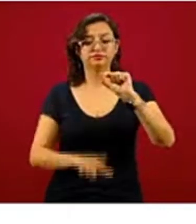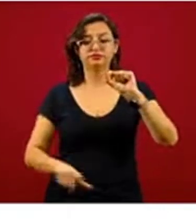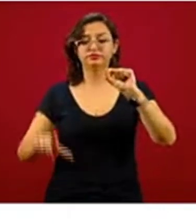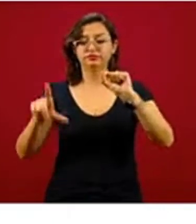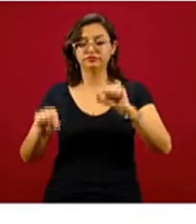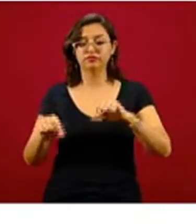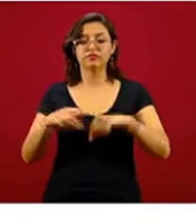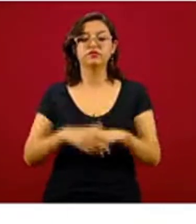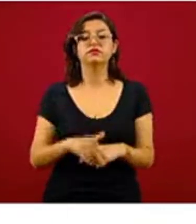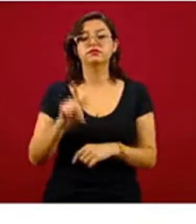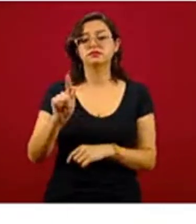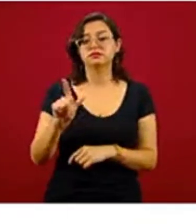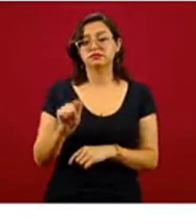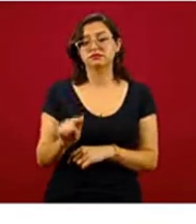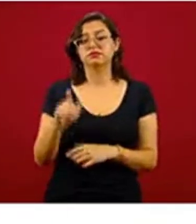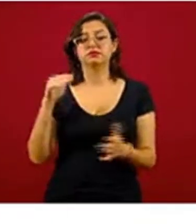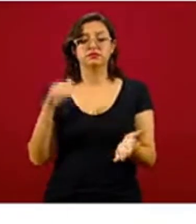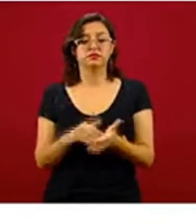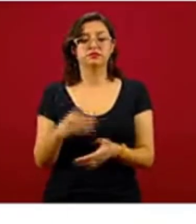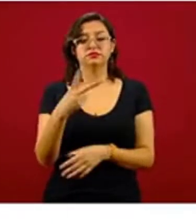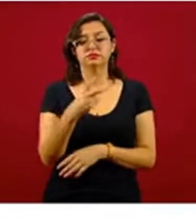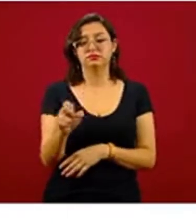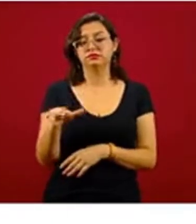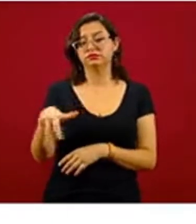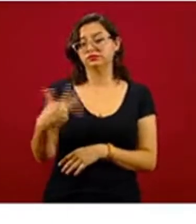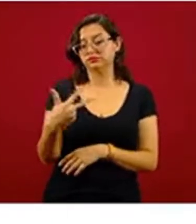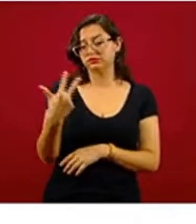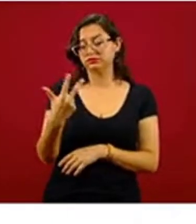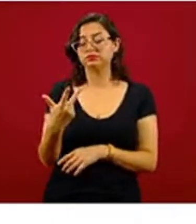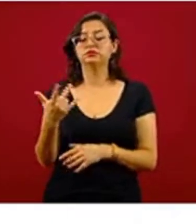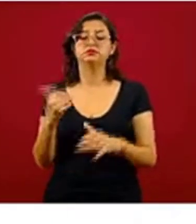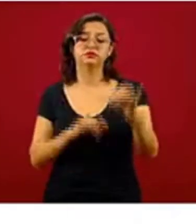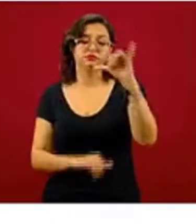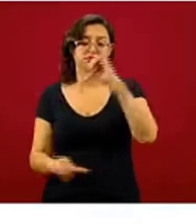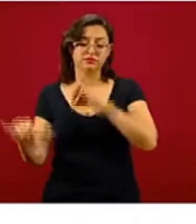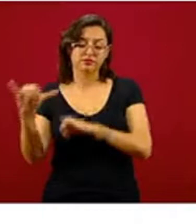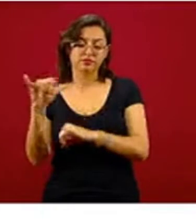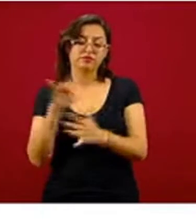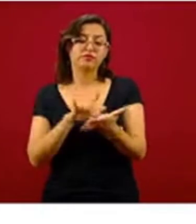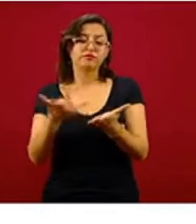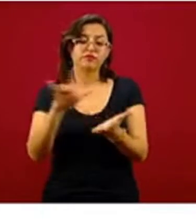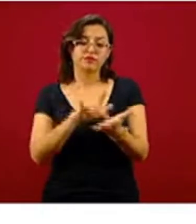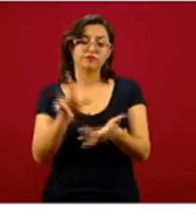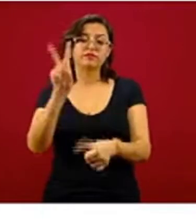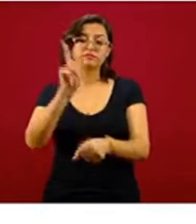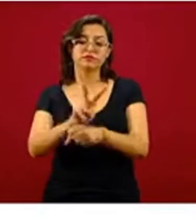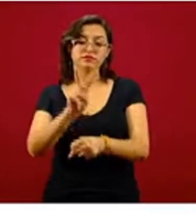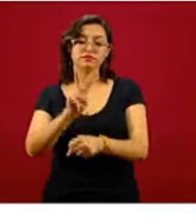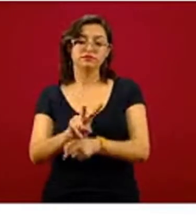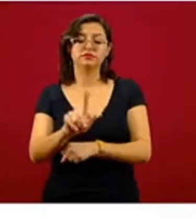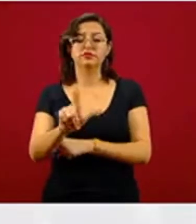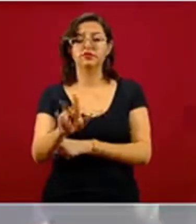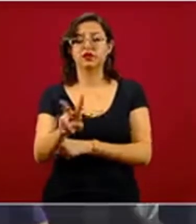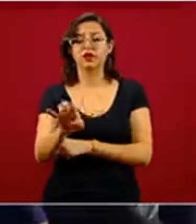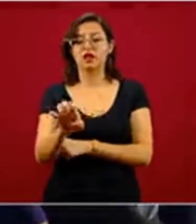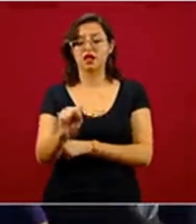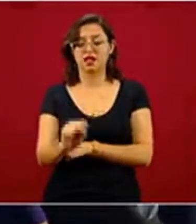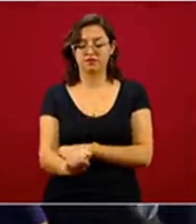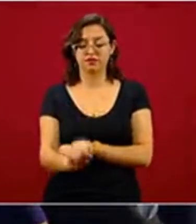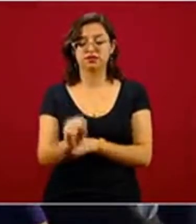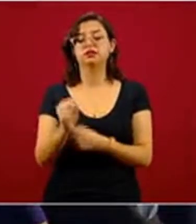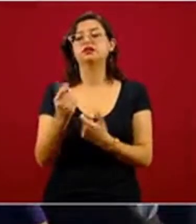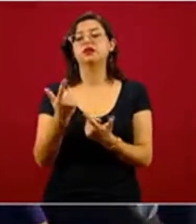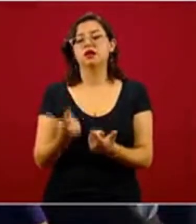además 70,213 se han realizado en los laboratorios de apoyo a la vigilancia epidemiológica, que están localizados